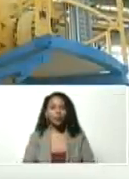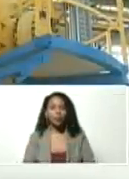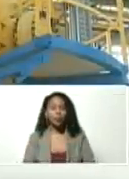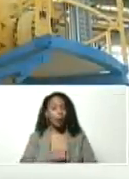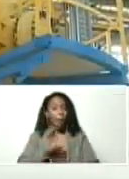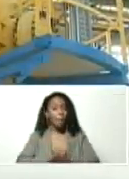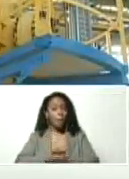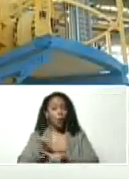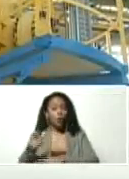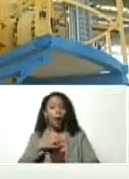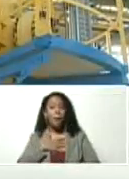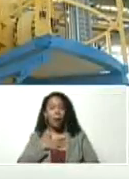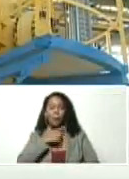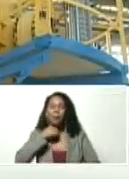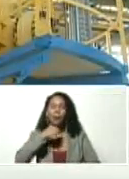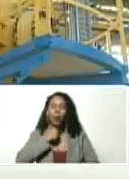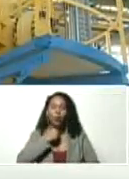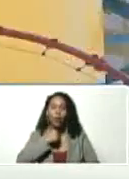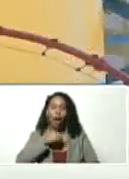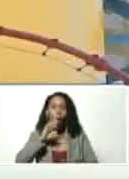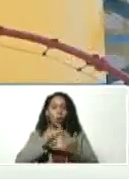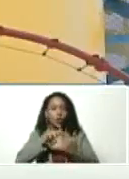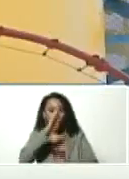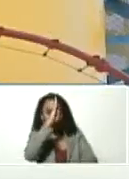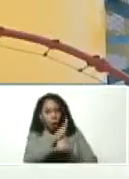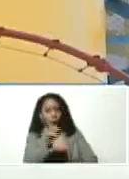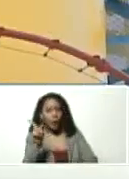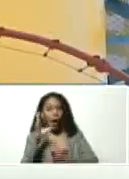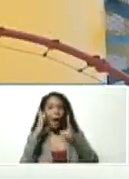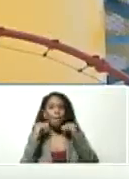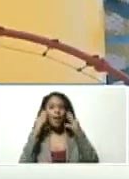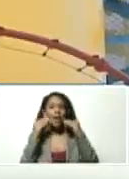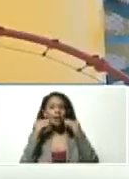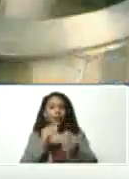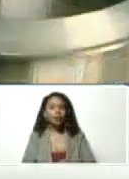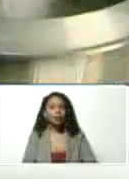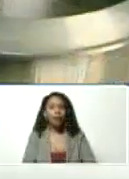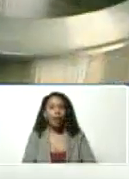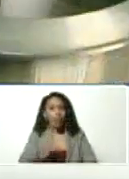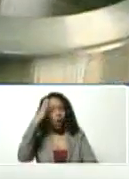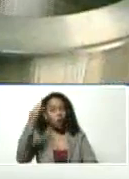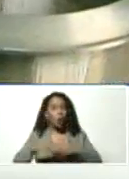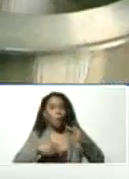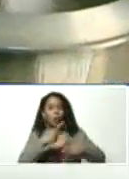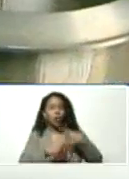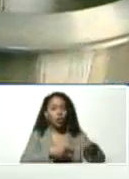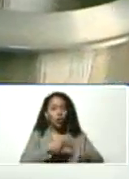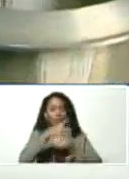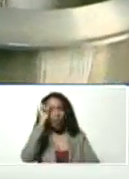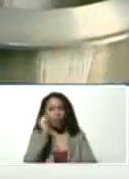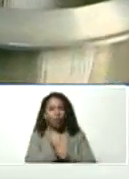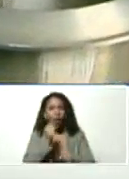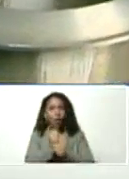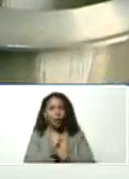eso es que me gusta conocer directamente estas experiencias de los consejos productivos de trabajadores.